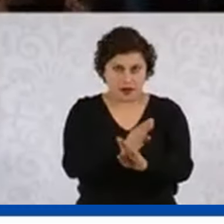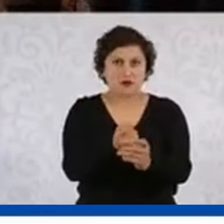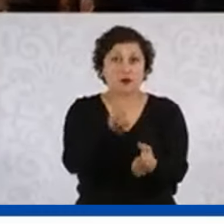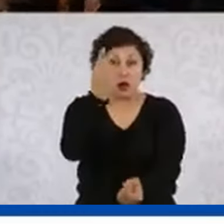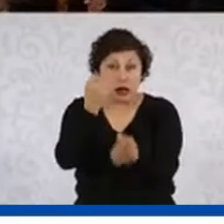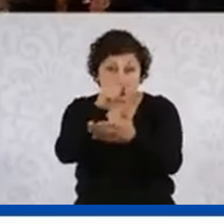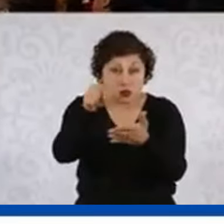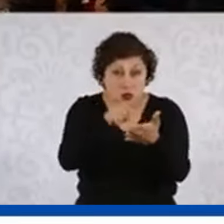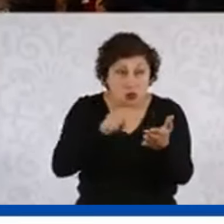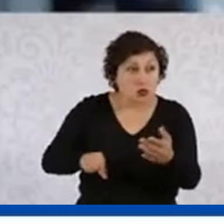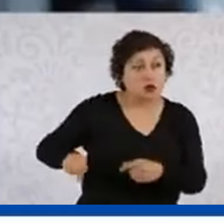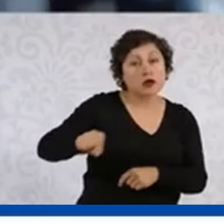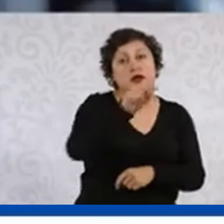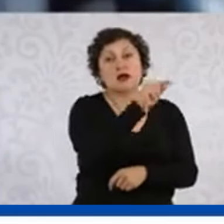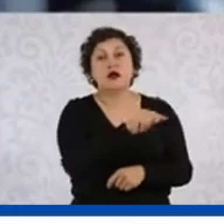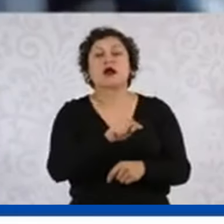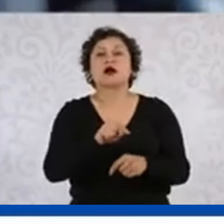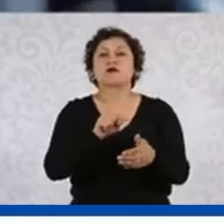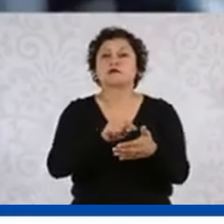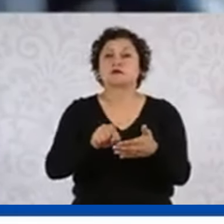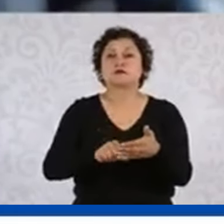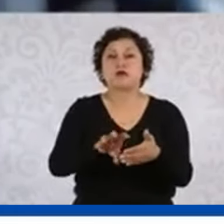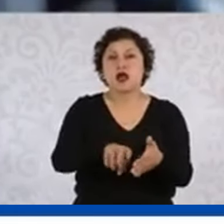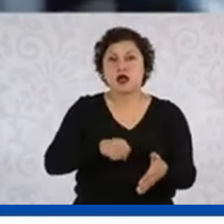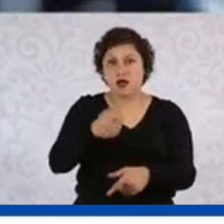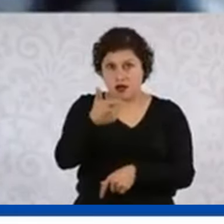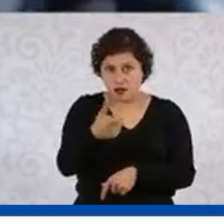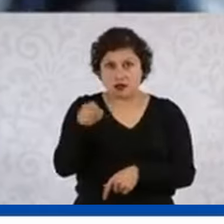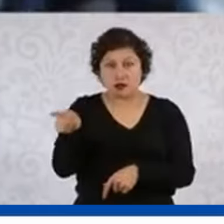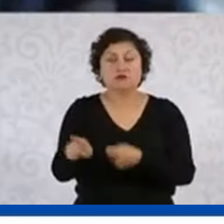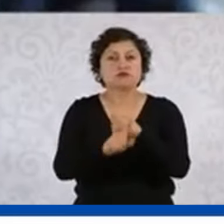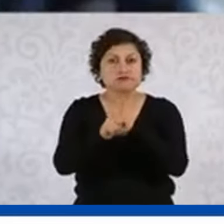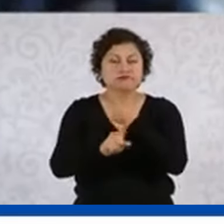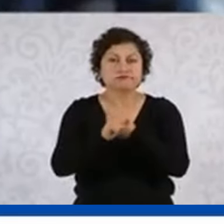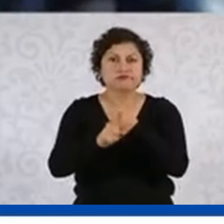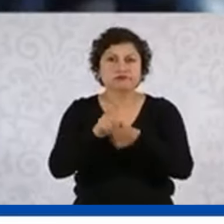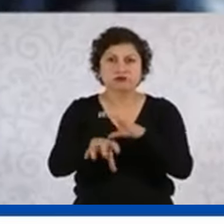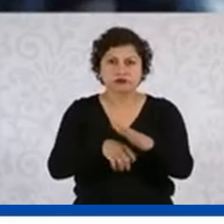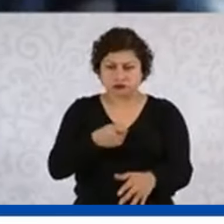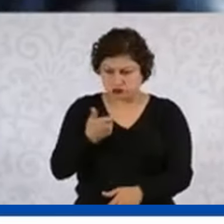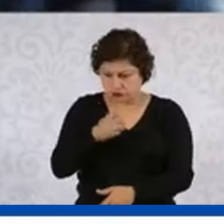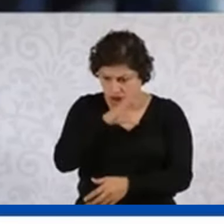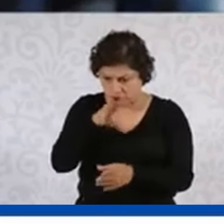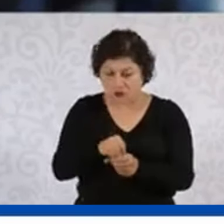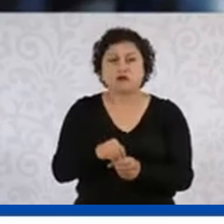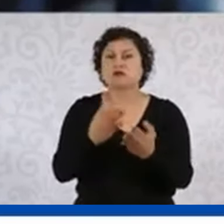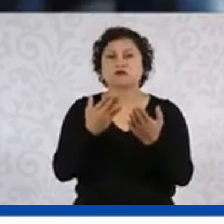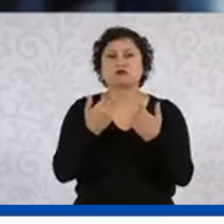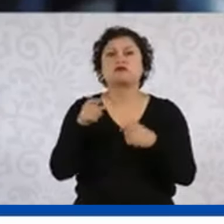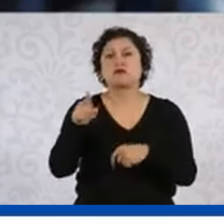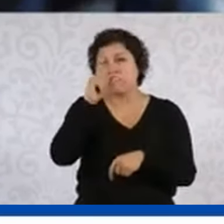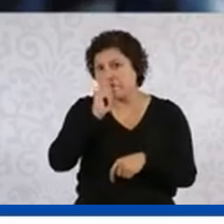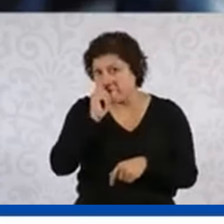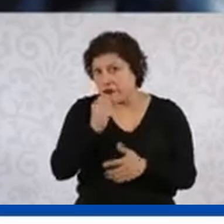del Bienestar, en los cajeros automáticos, ha habido problemas para que se les entregue el importe completo de lo que le solicitan